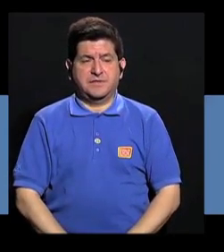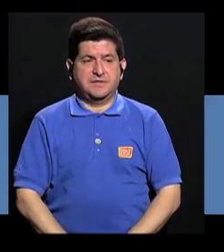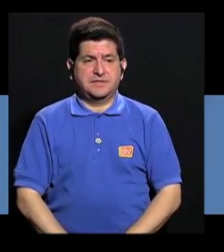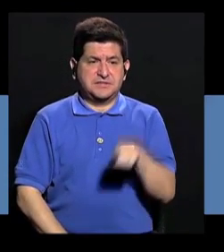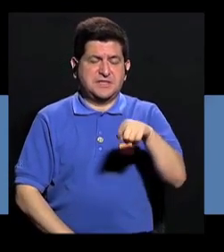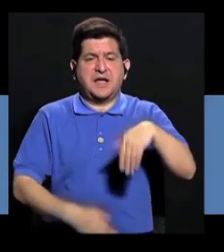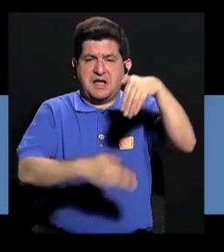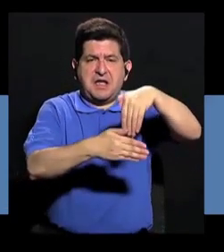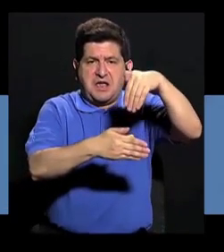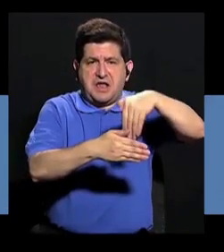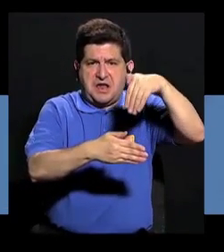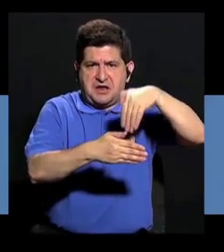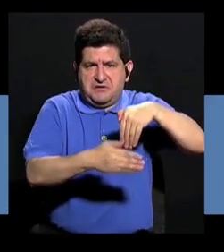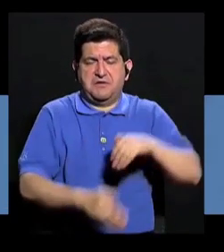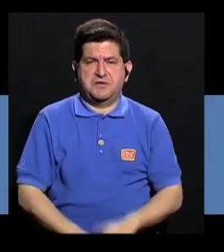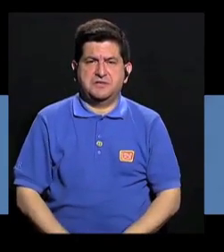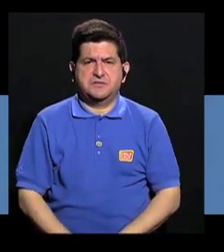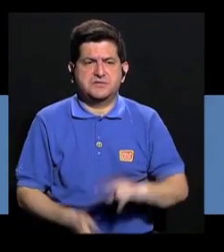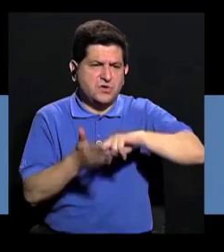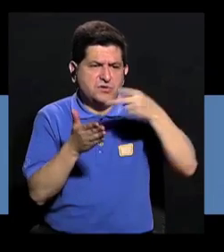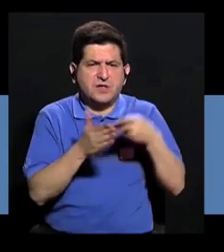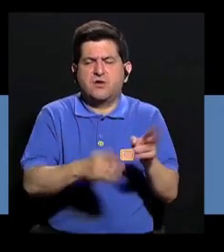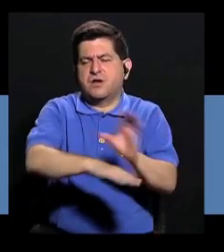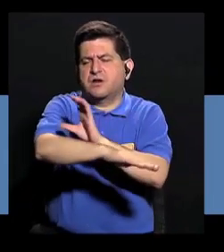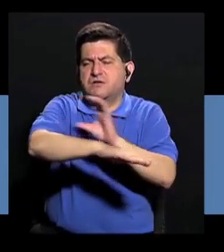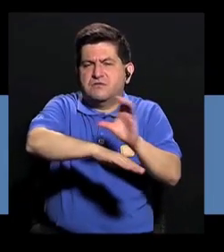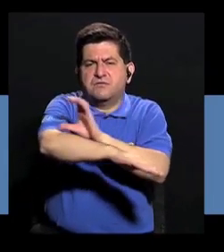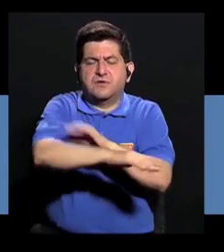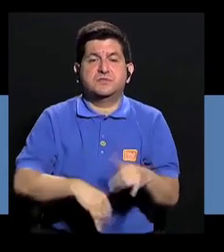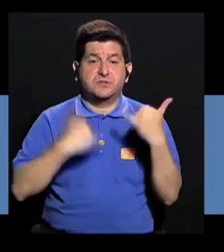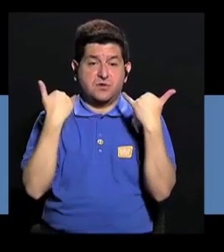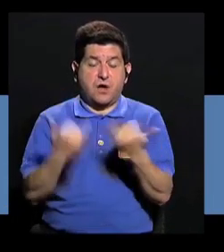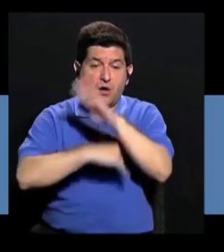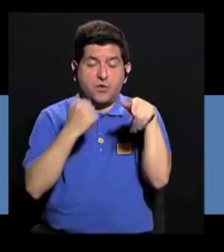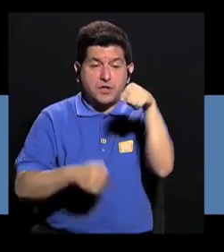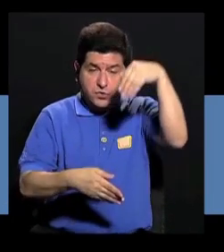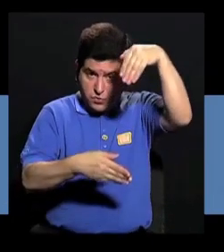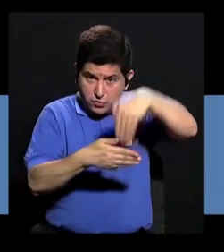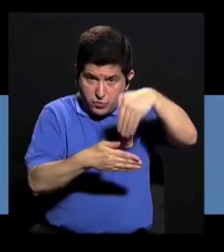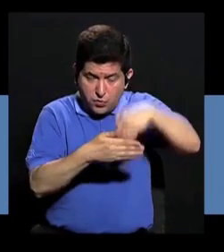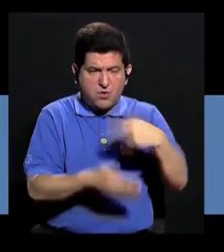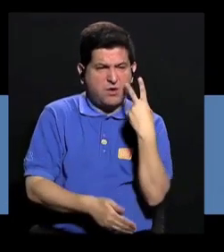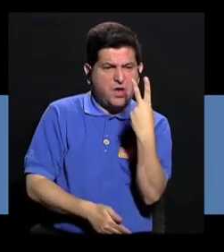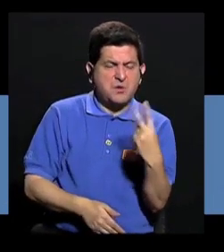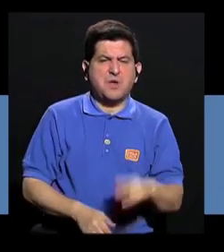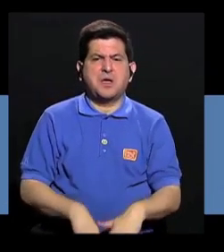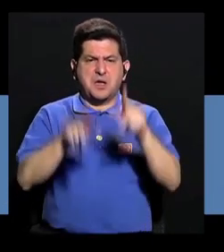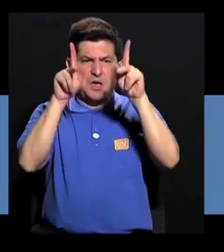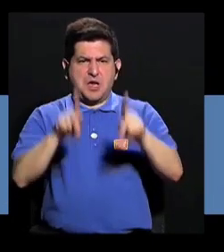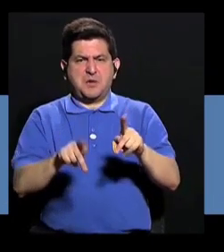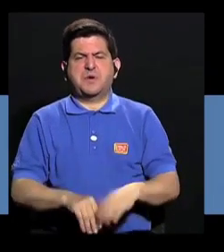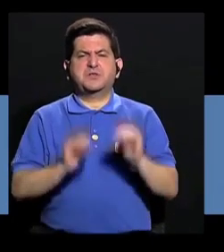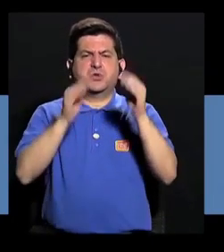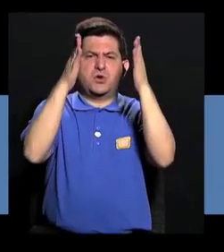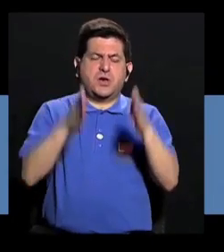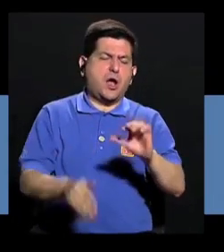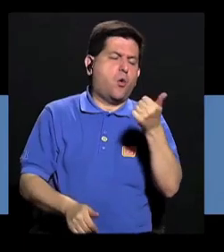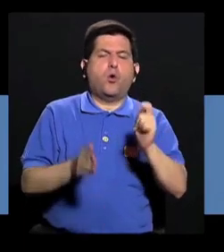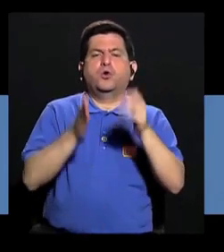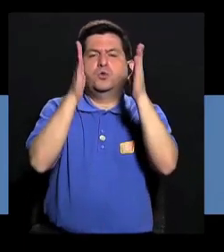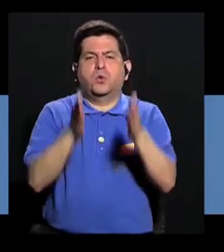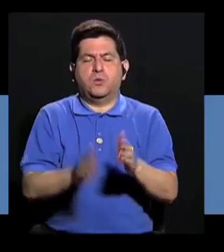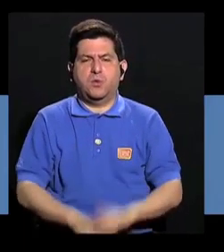los registros, digamos, de lo que es computadoras y todo, que ahora todo está ahí. Entonces se fijan y sale uno si una persona